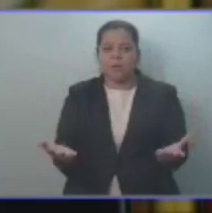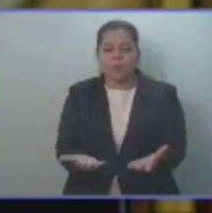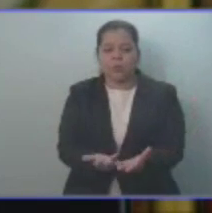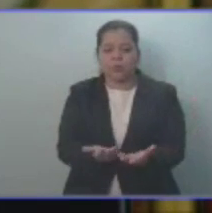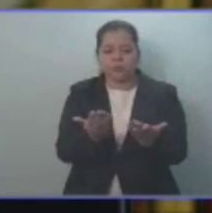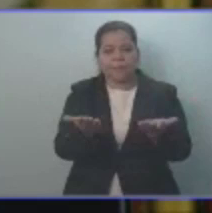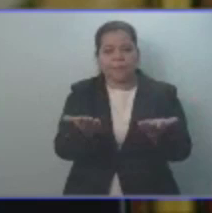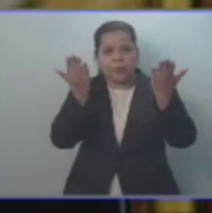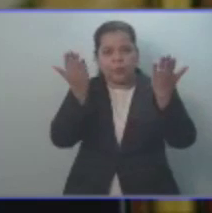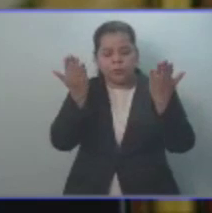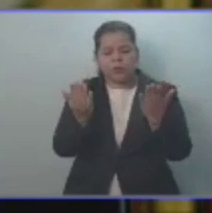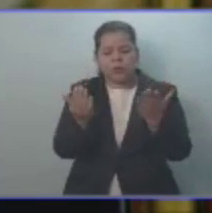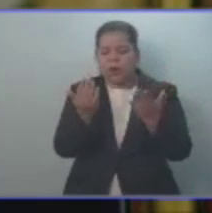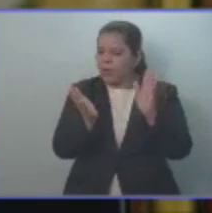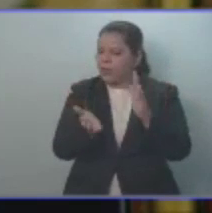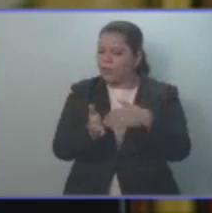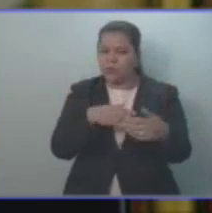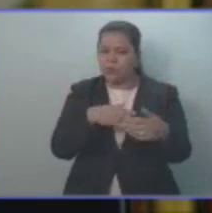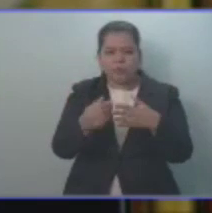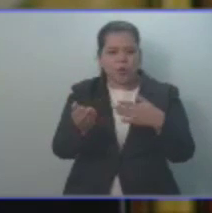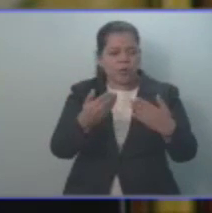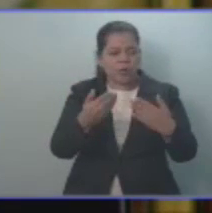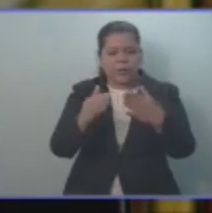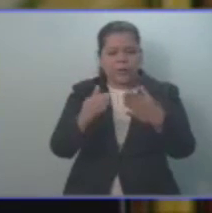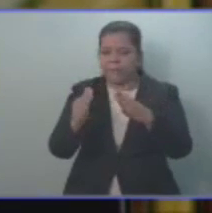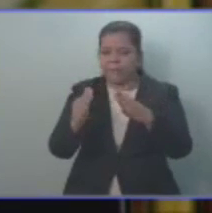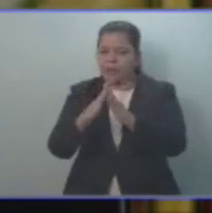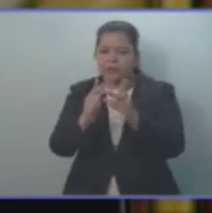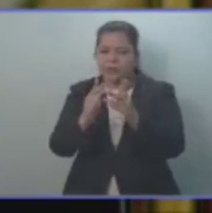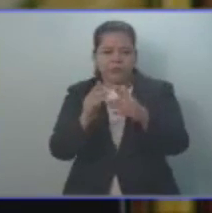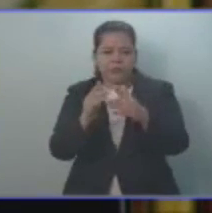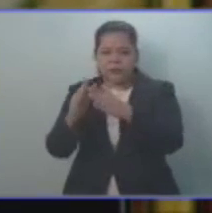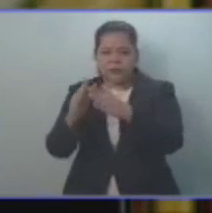religiones y que trasciende inclusive a nuestro país.